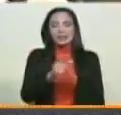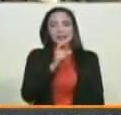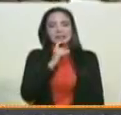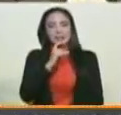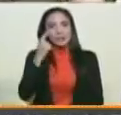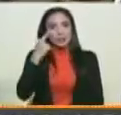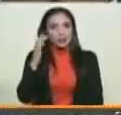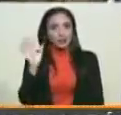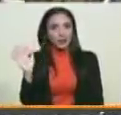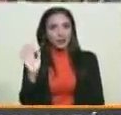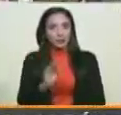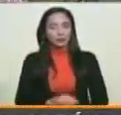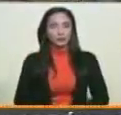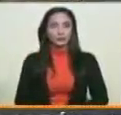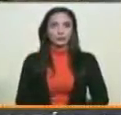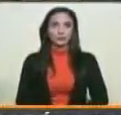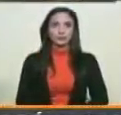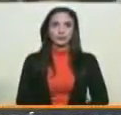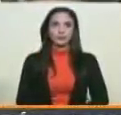para Macri.